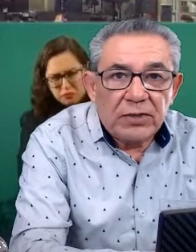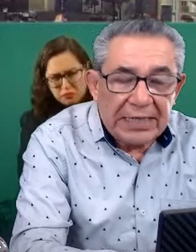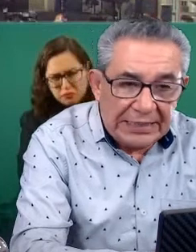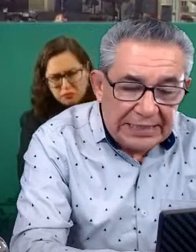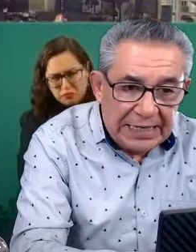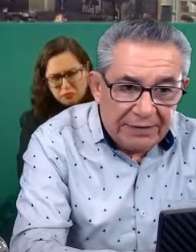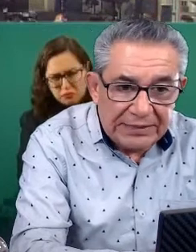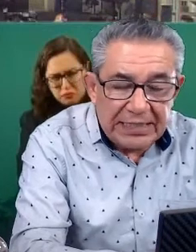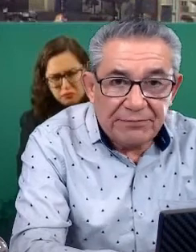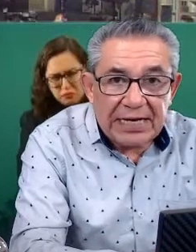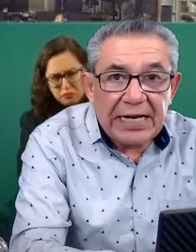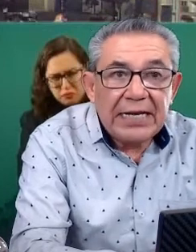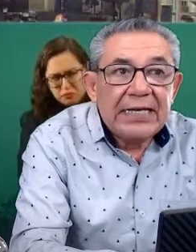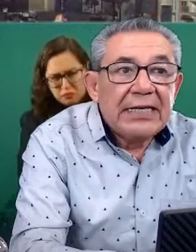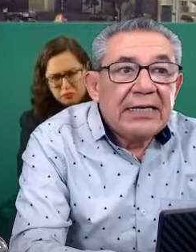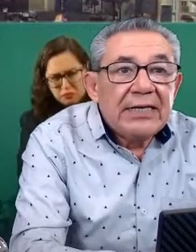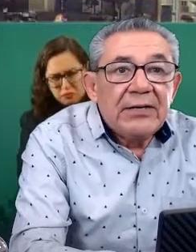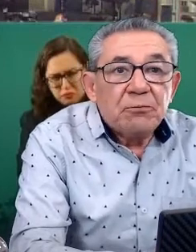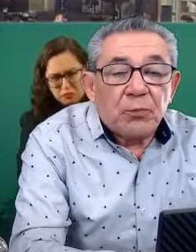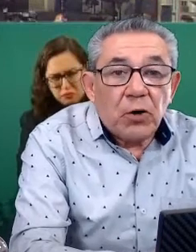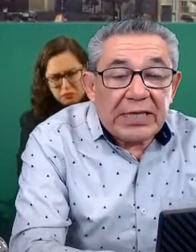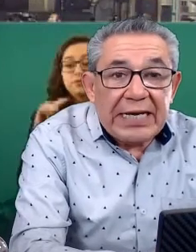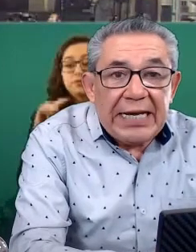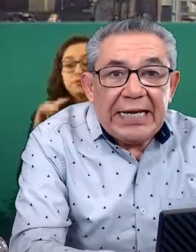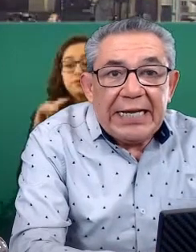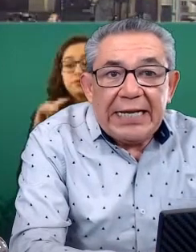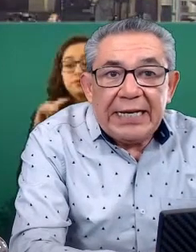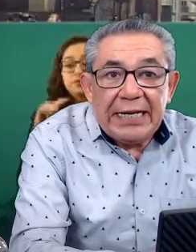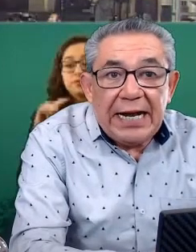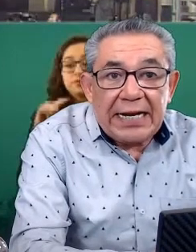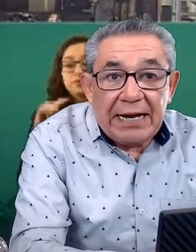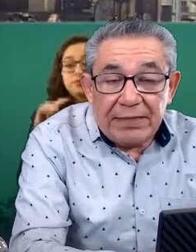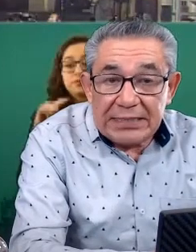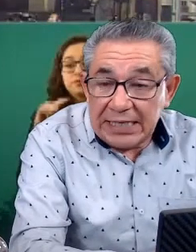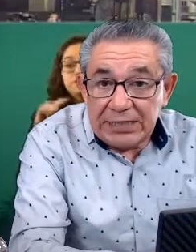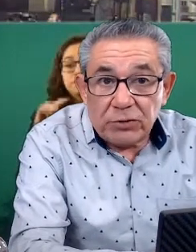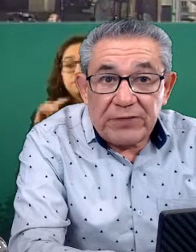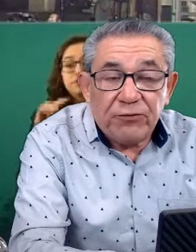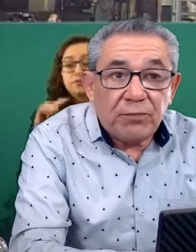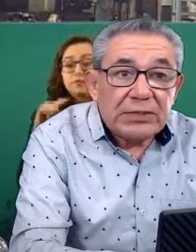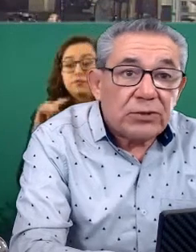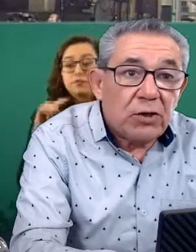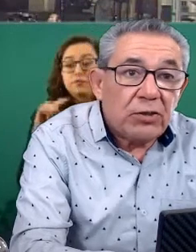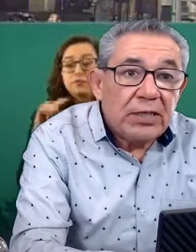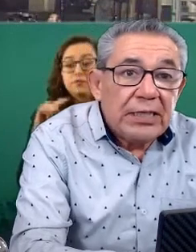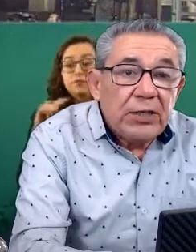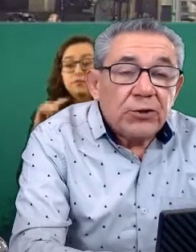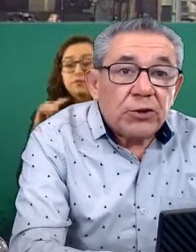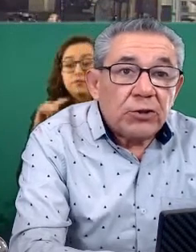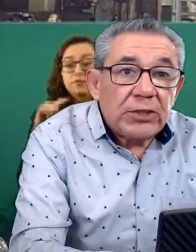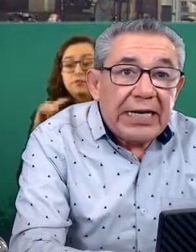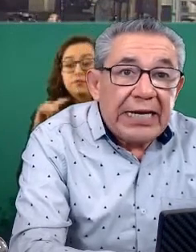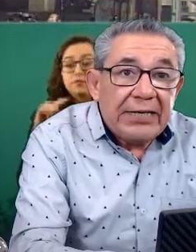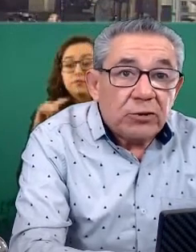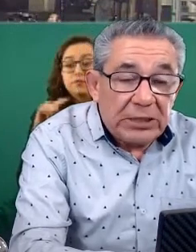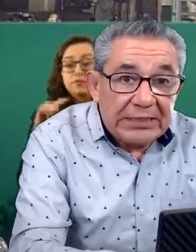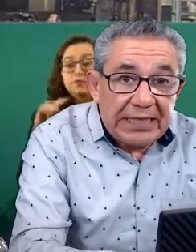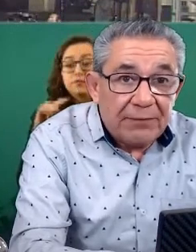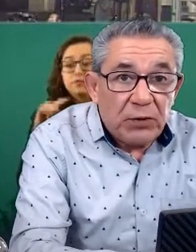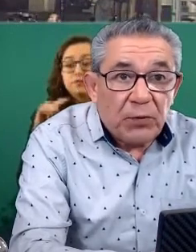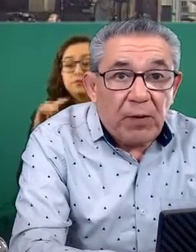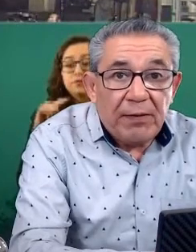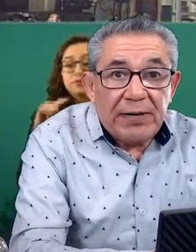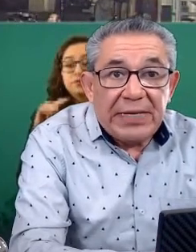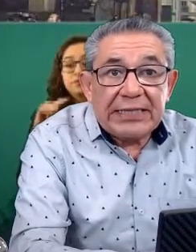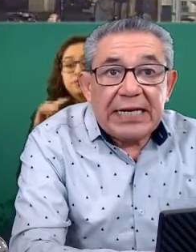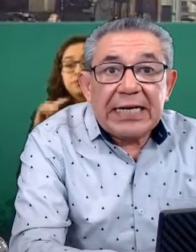con García Cabeza de Vaca, porque acaba de salir otra información donde nos dicen